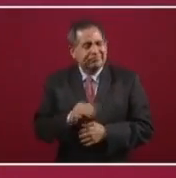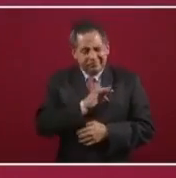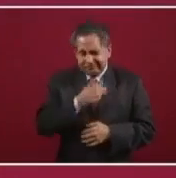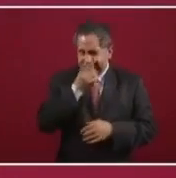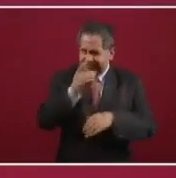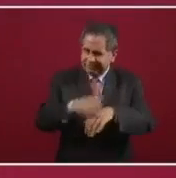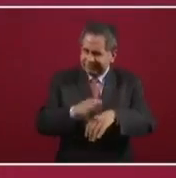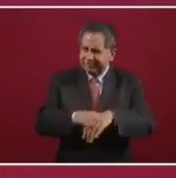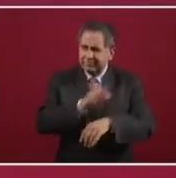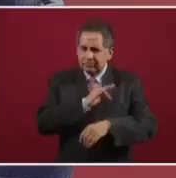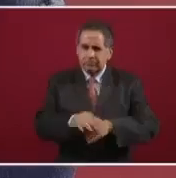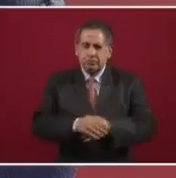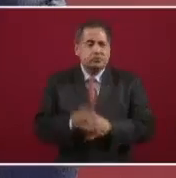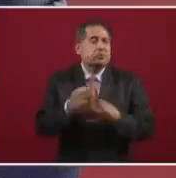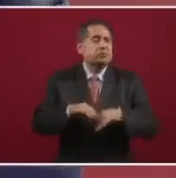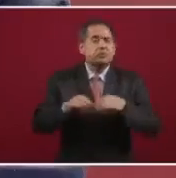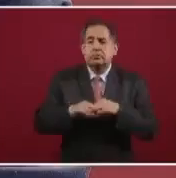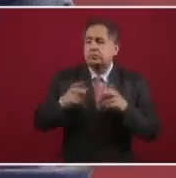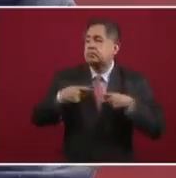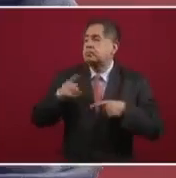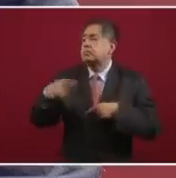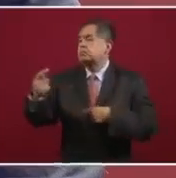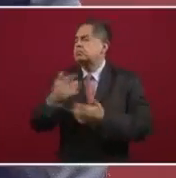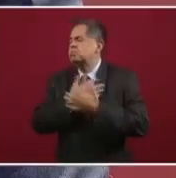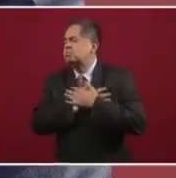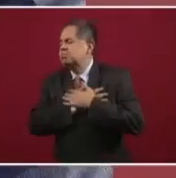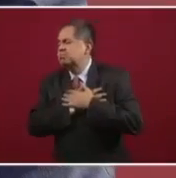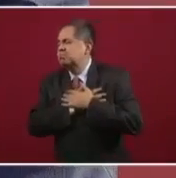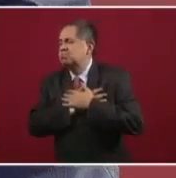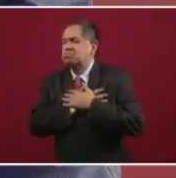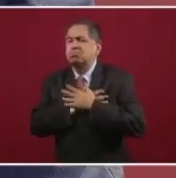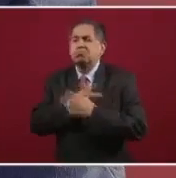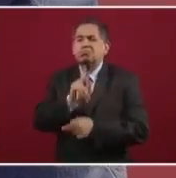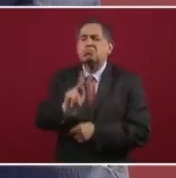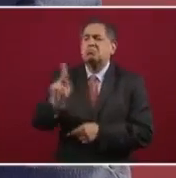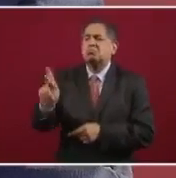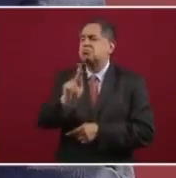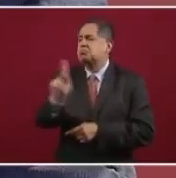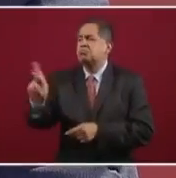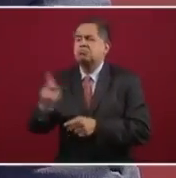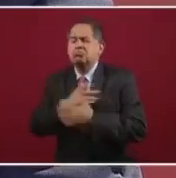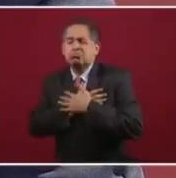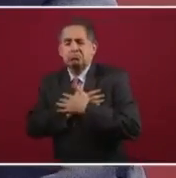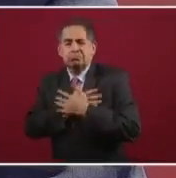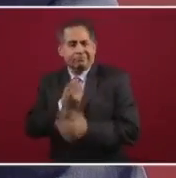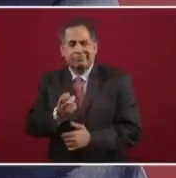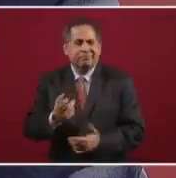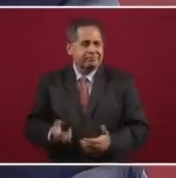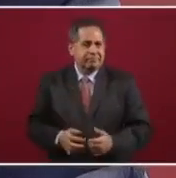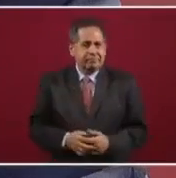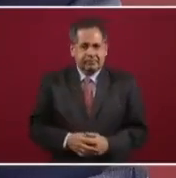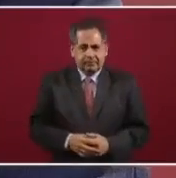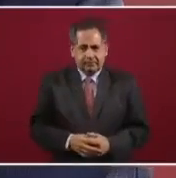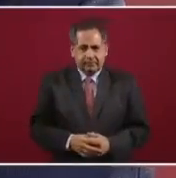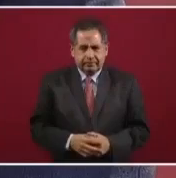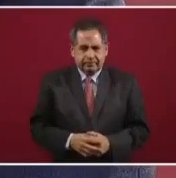Que lo más importante es el amor al prójimo.